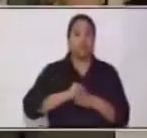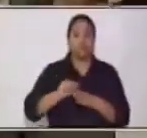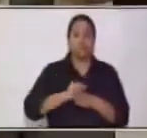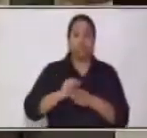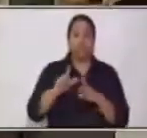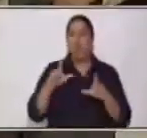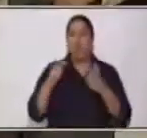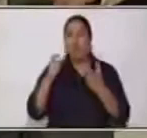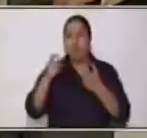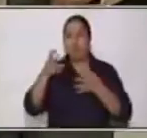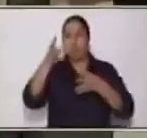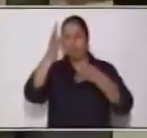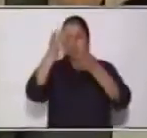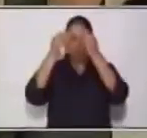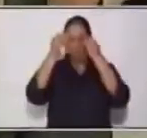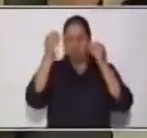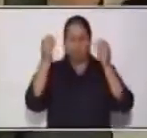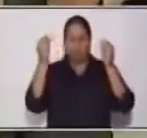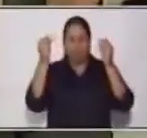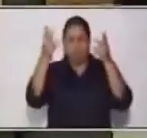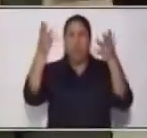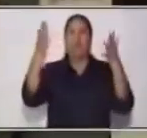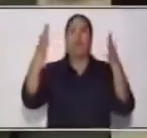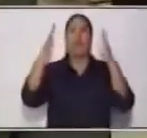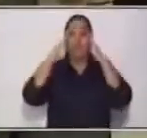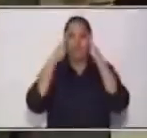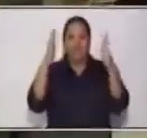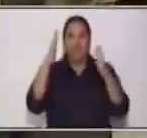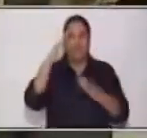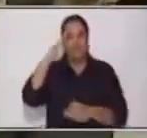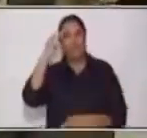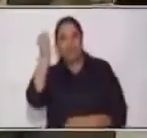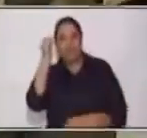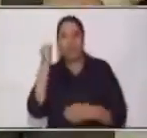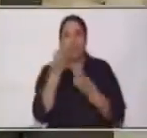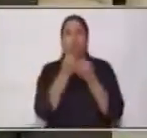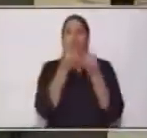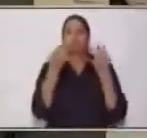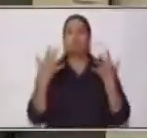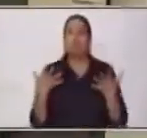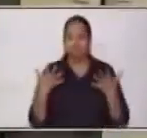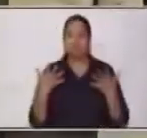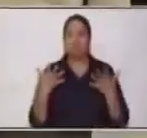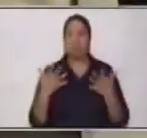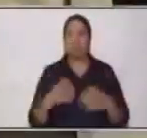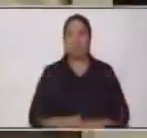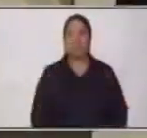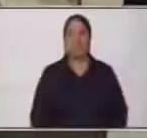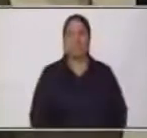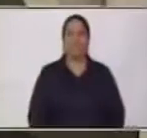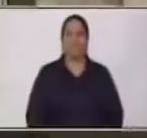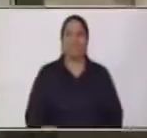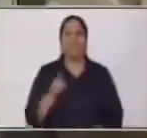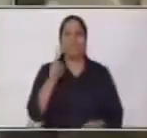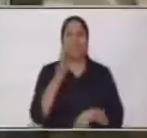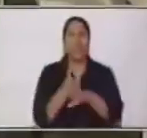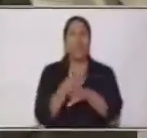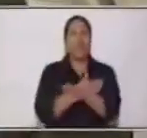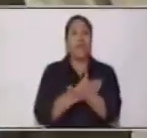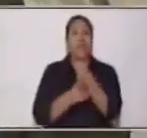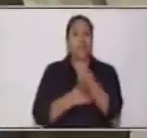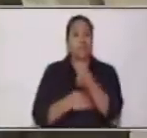destrezas como la atención, la memoria, habilidades numéricas, entre otras. Antes de empezar,